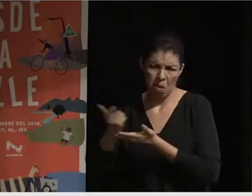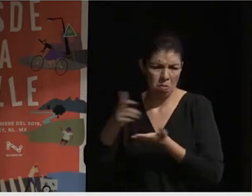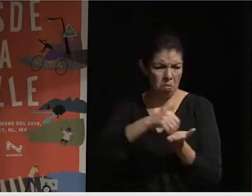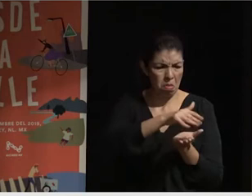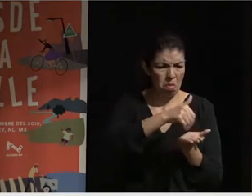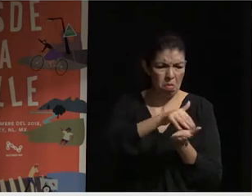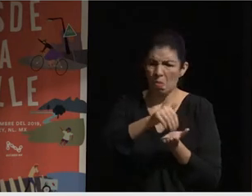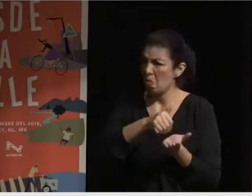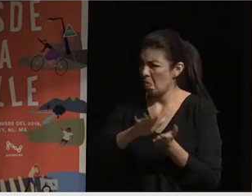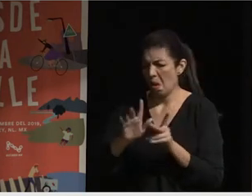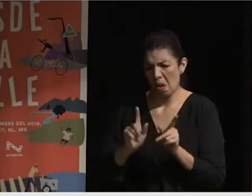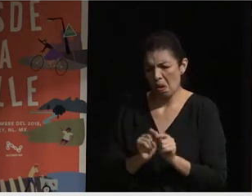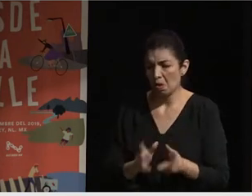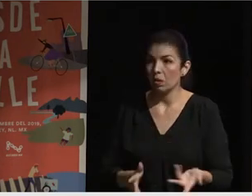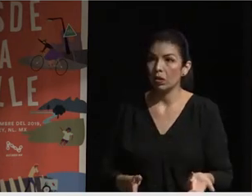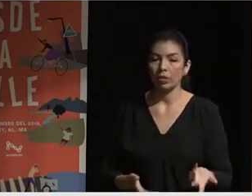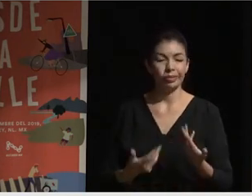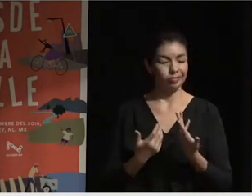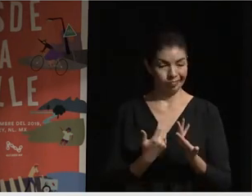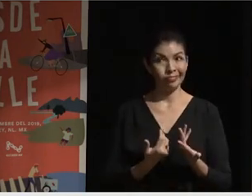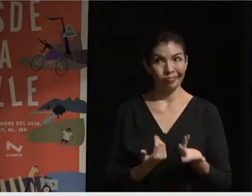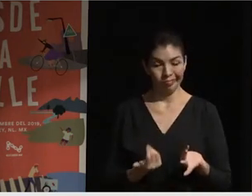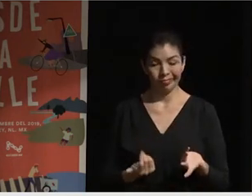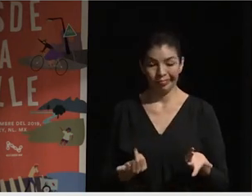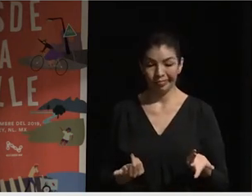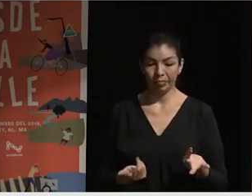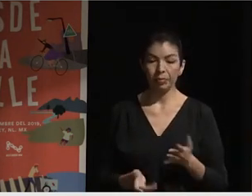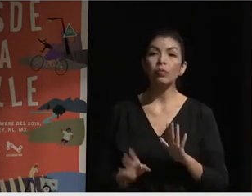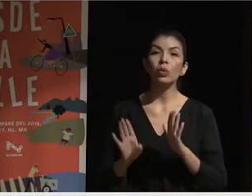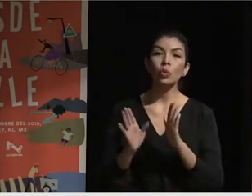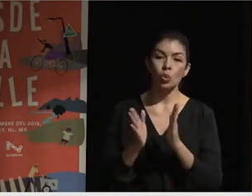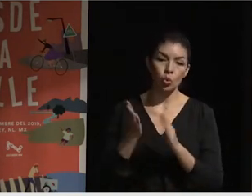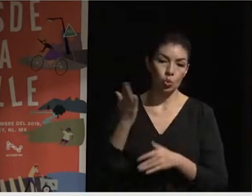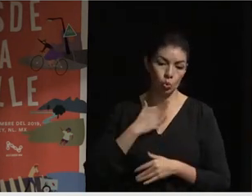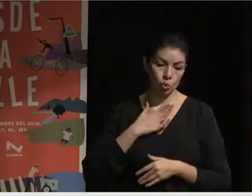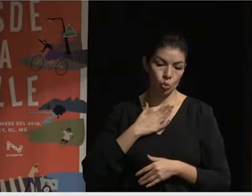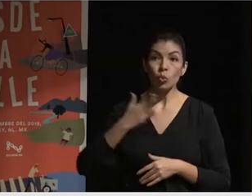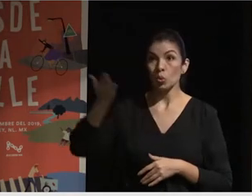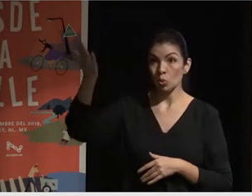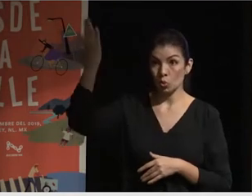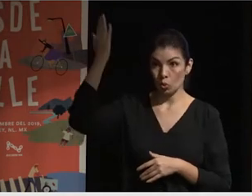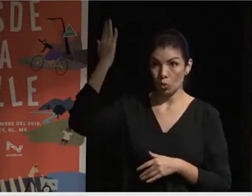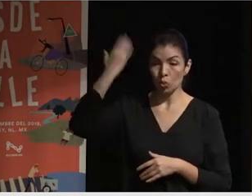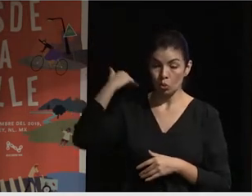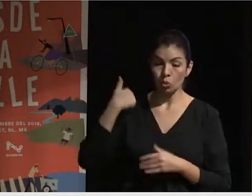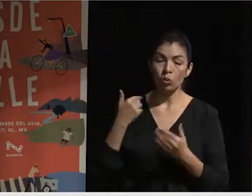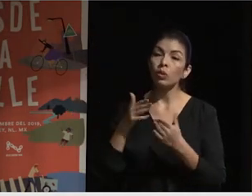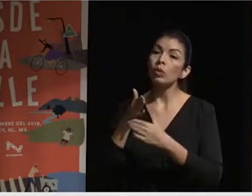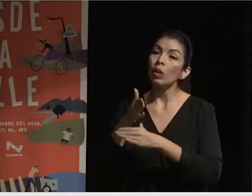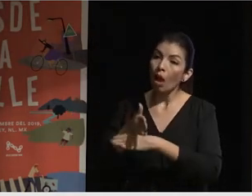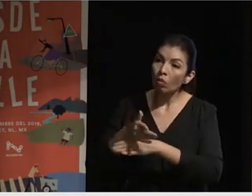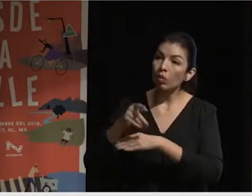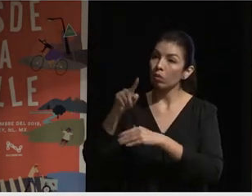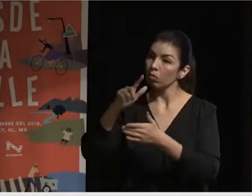través de un colectivo que se llama Anónimo de acá de Monterrey y fue bastante peculiar saber que dentro de este colectivo y sobre todo los